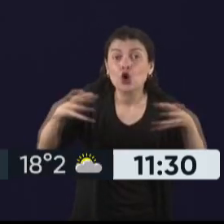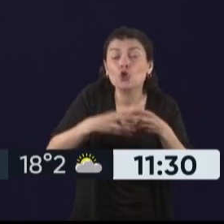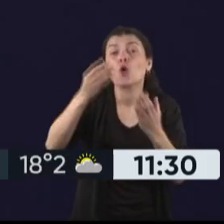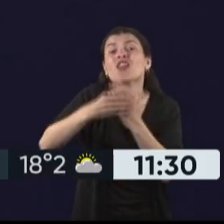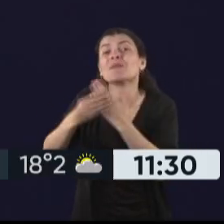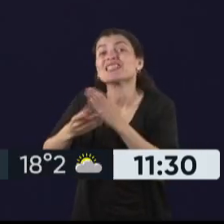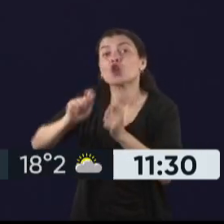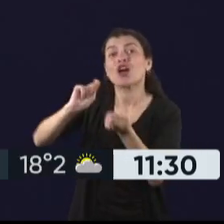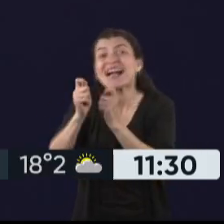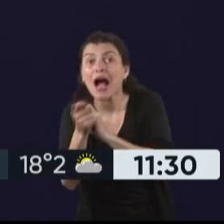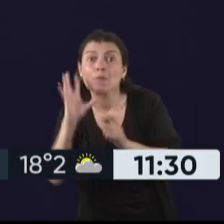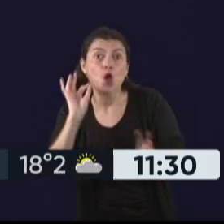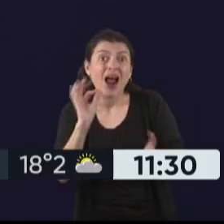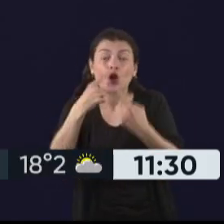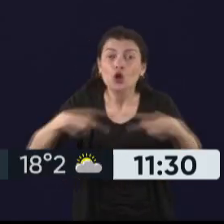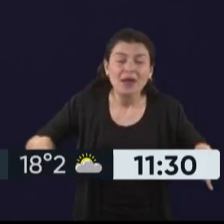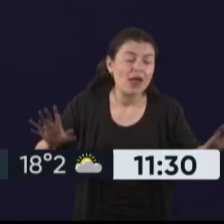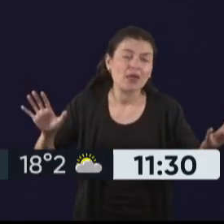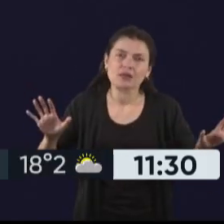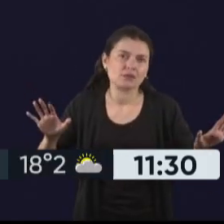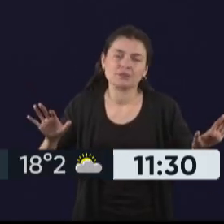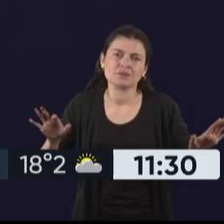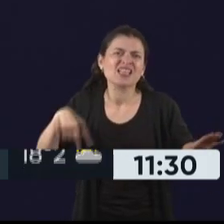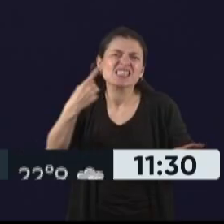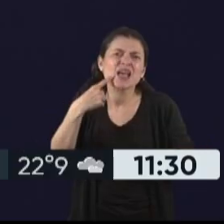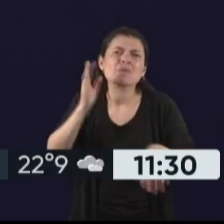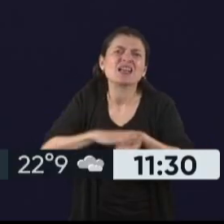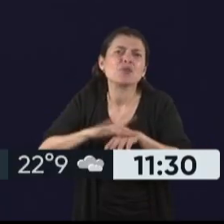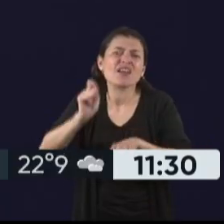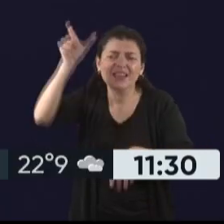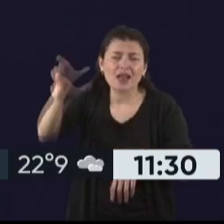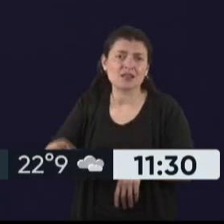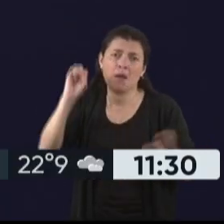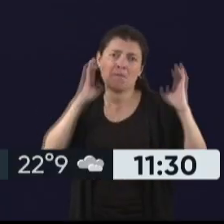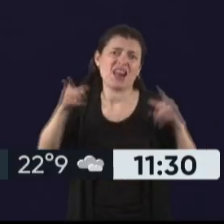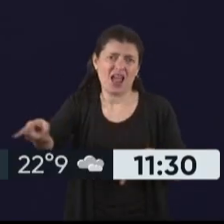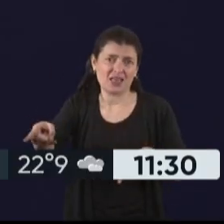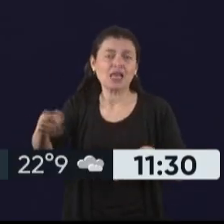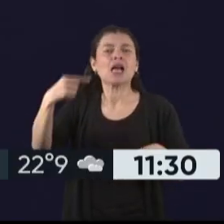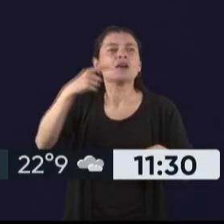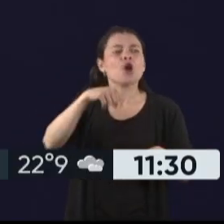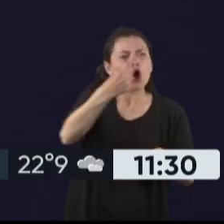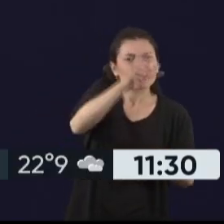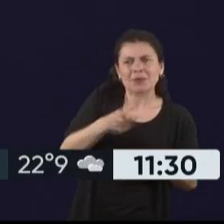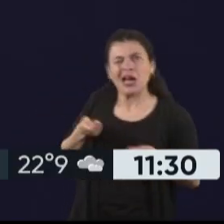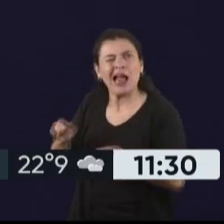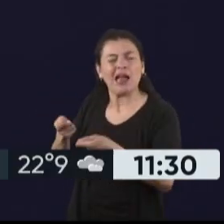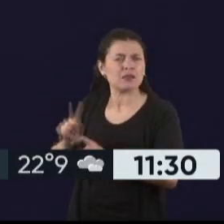de la Nación y nunca va a estar condicionado por absolutamente nadie. no solo